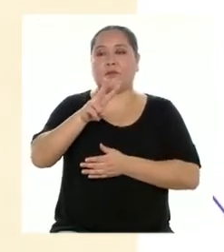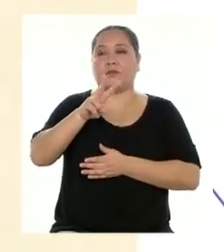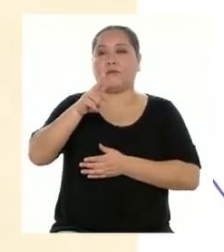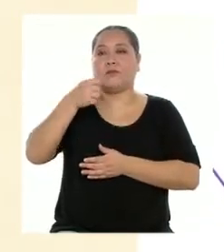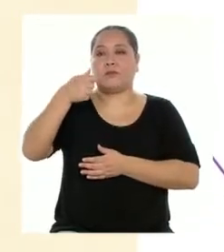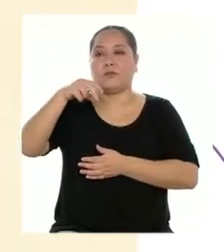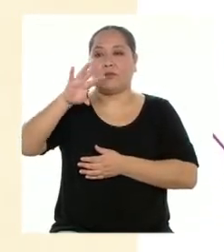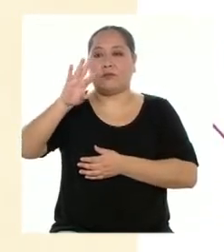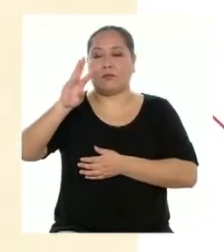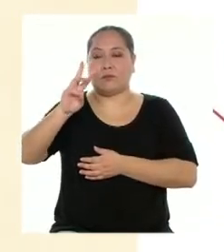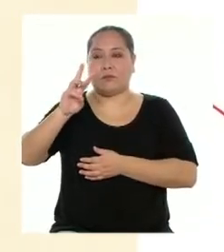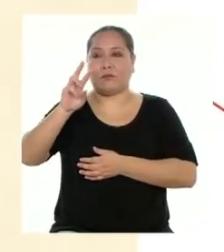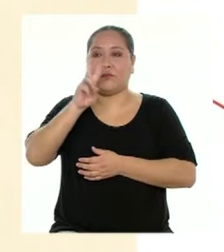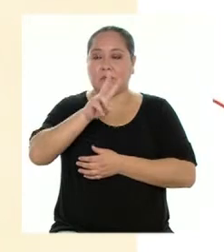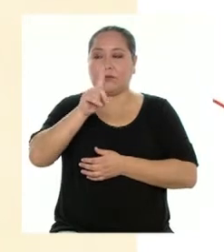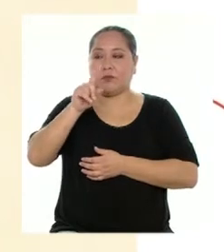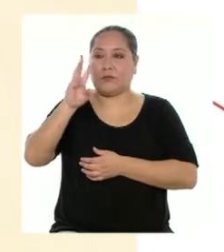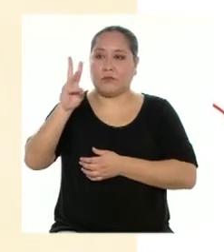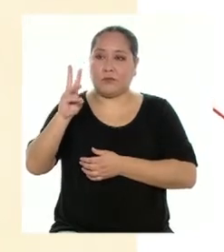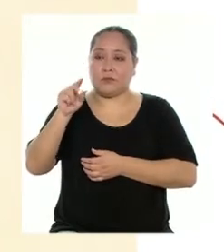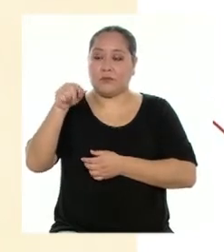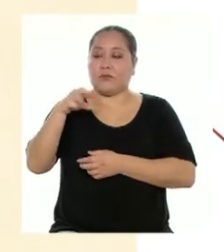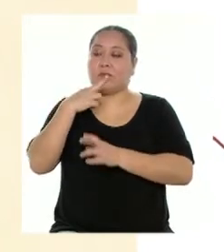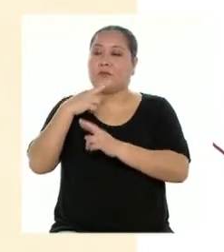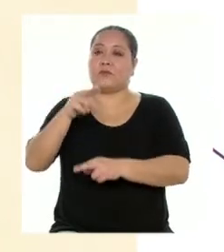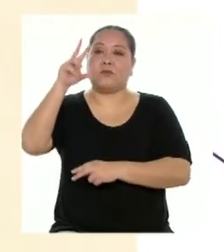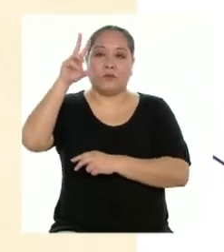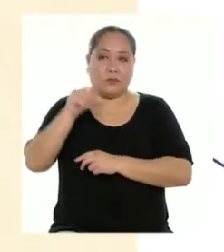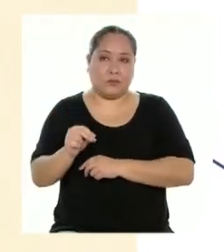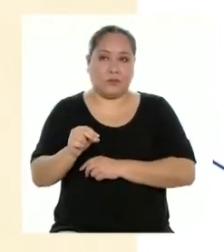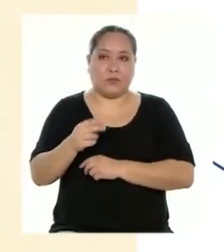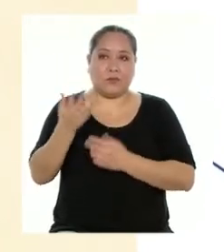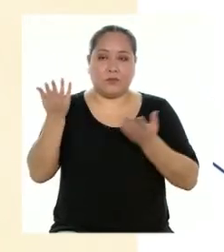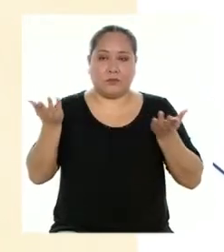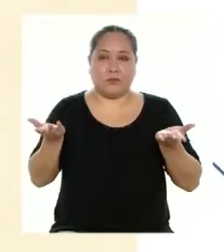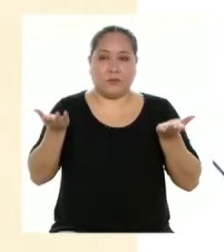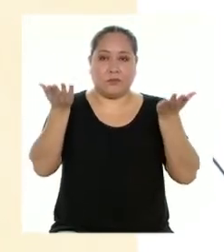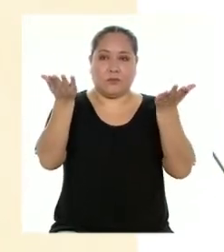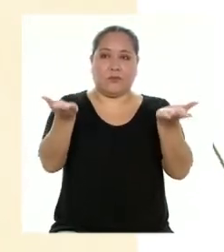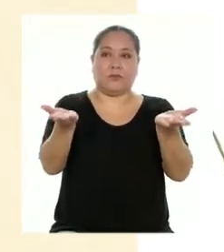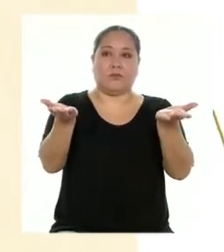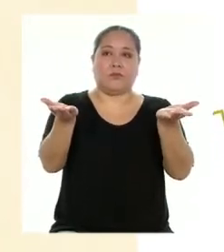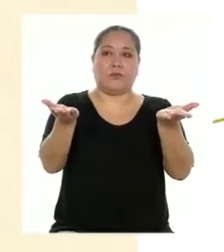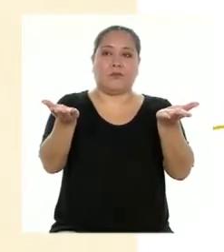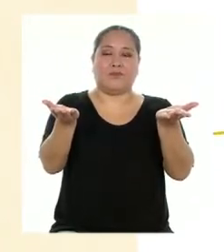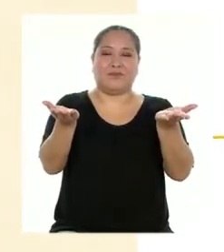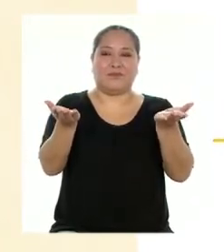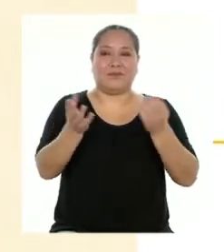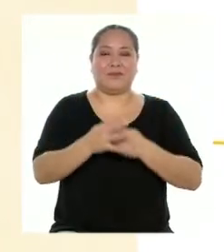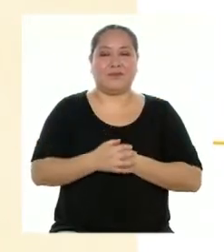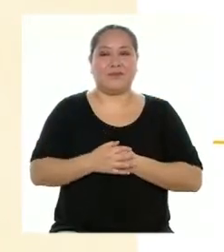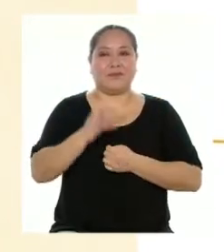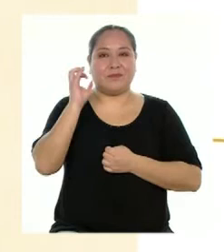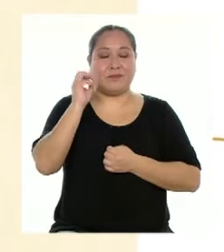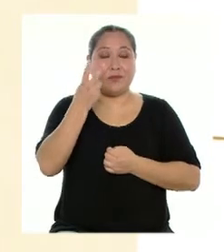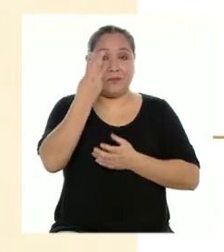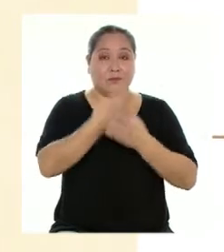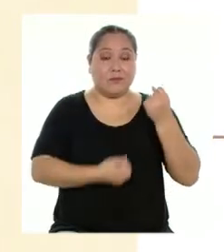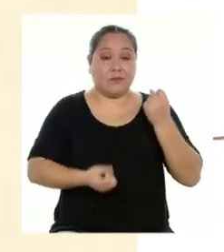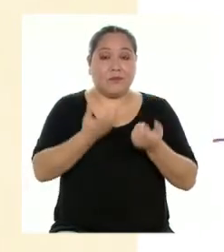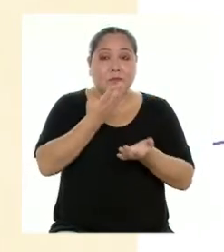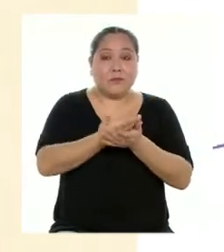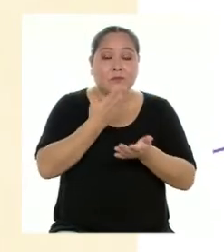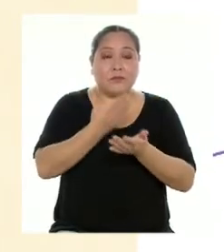216 grados para quienes respondieron que no. Nos queda así. Bien, en ambos casos comprobamos